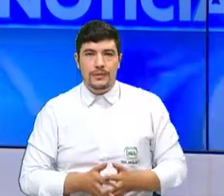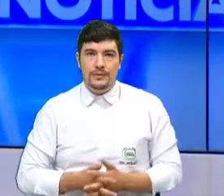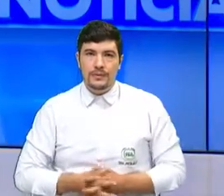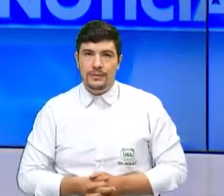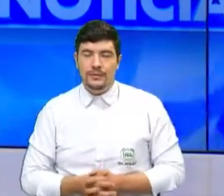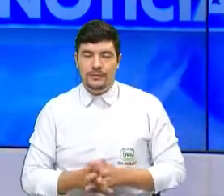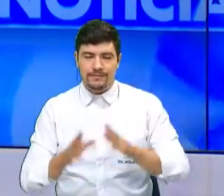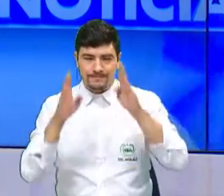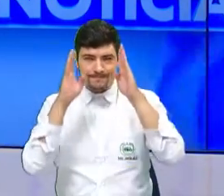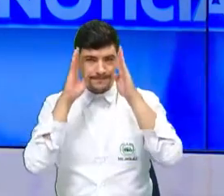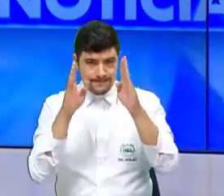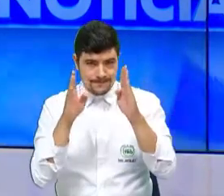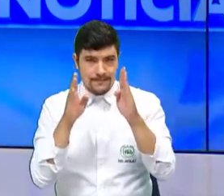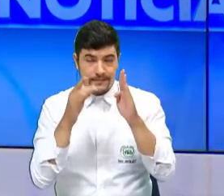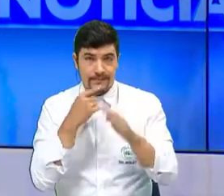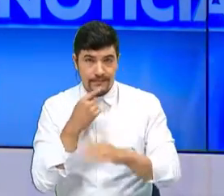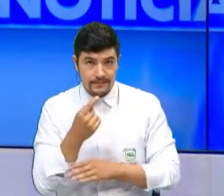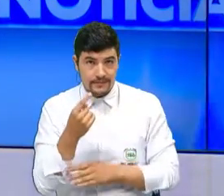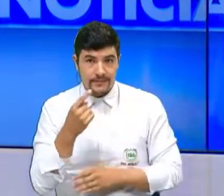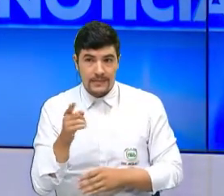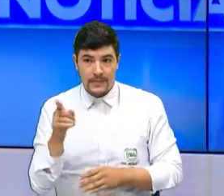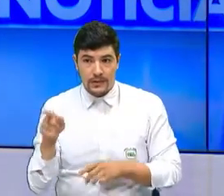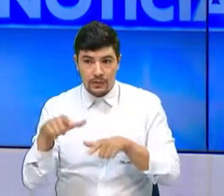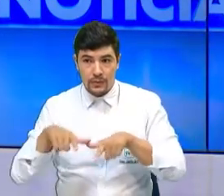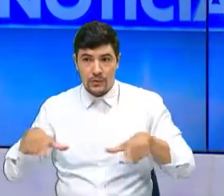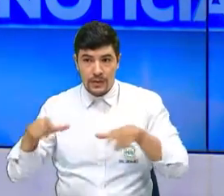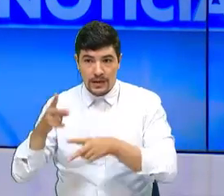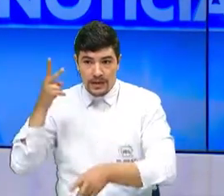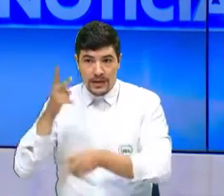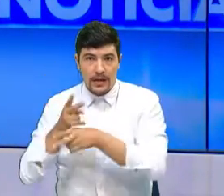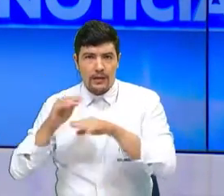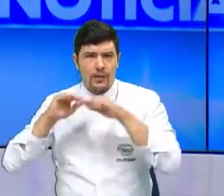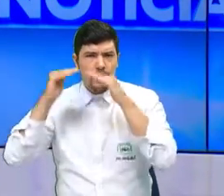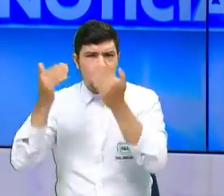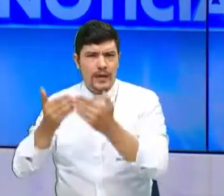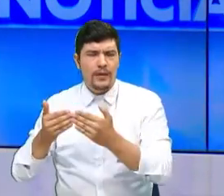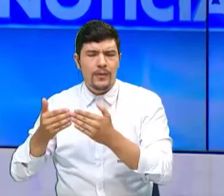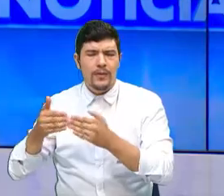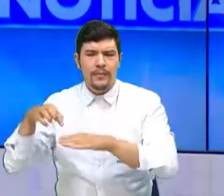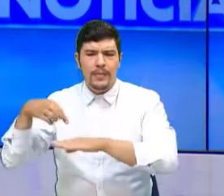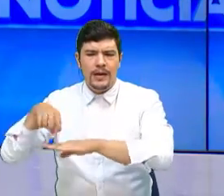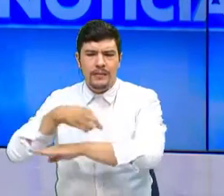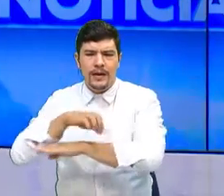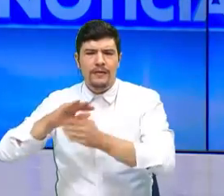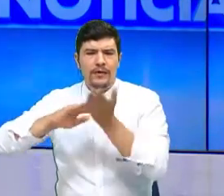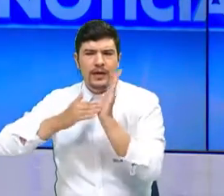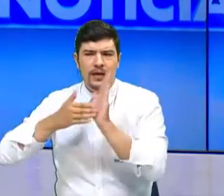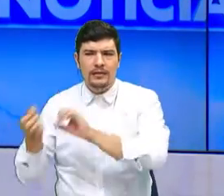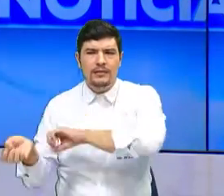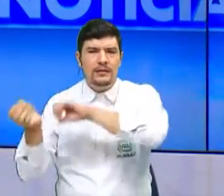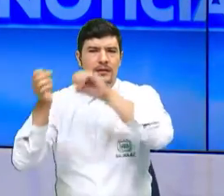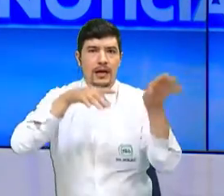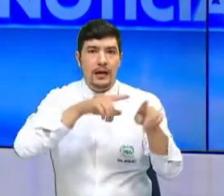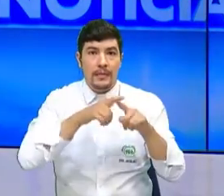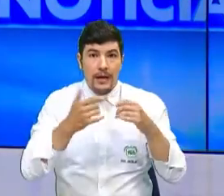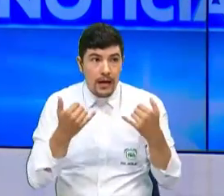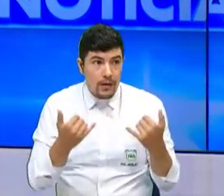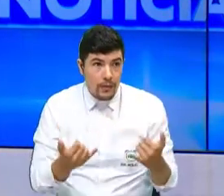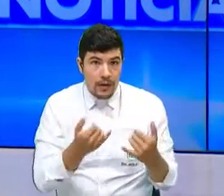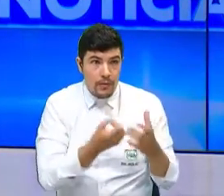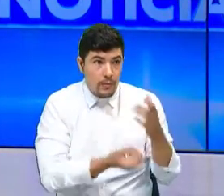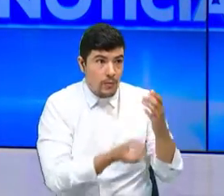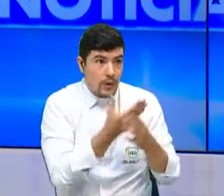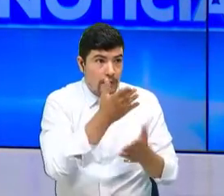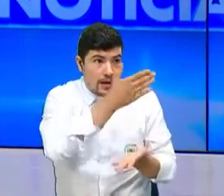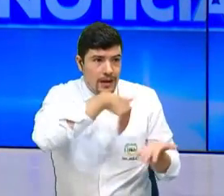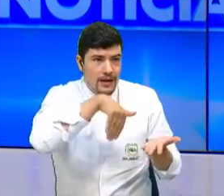y escuchen esto por alto riesgo en la zona un colegio de primaria en floridablanca fue trasladado hace 8 años y no a una nueva sede